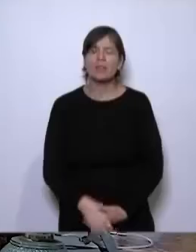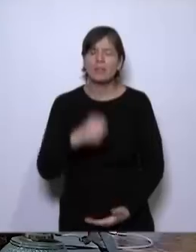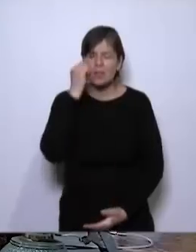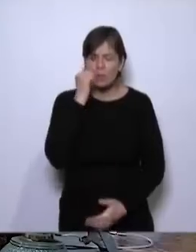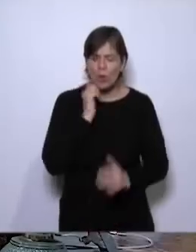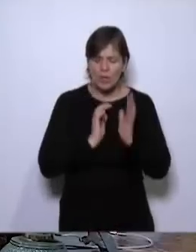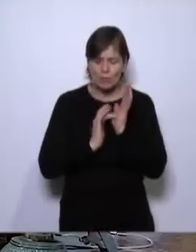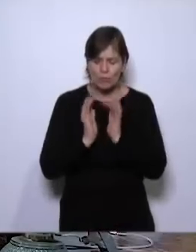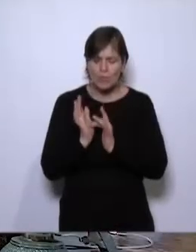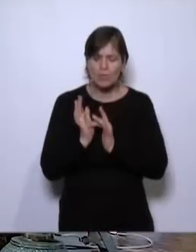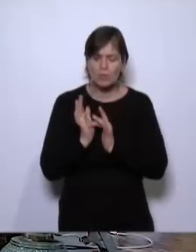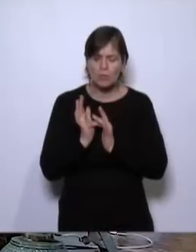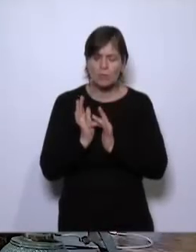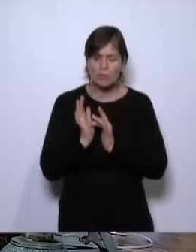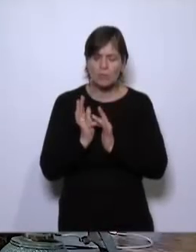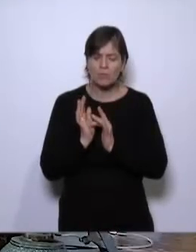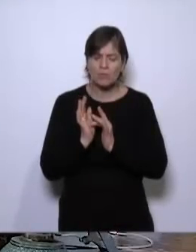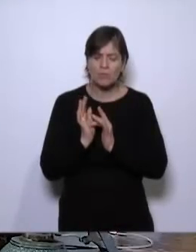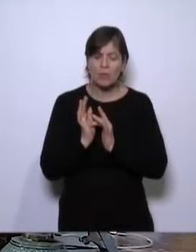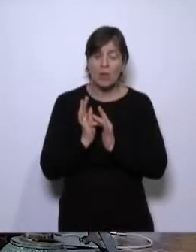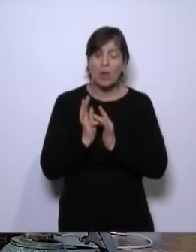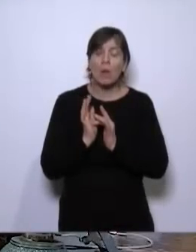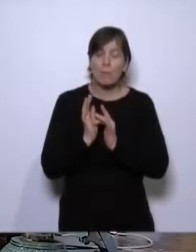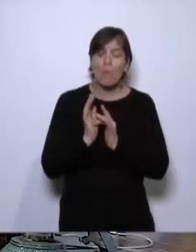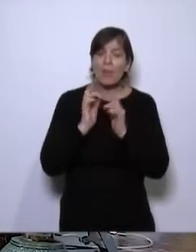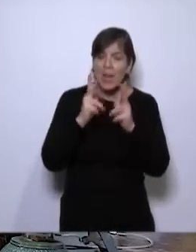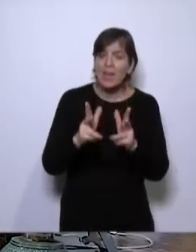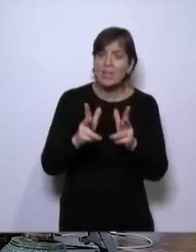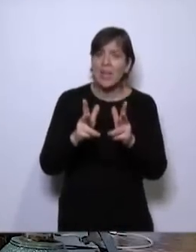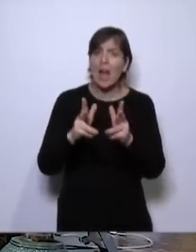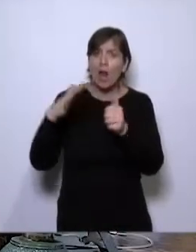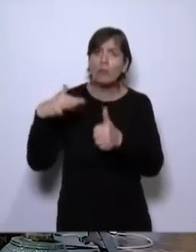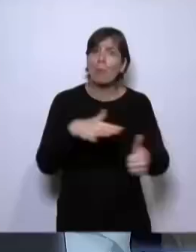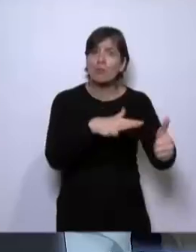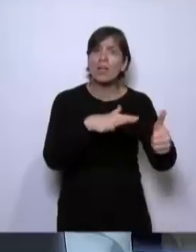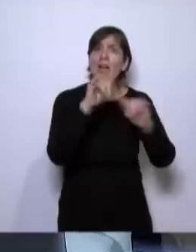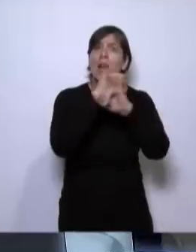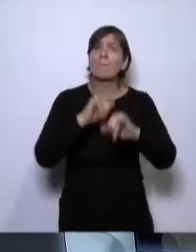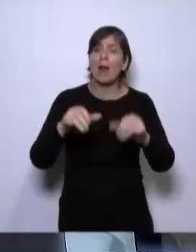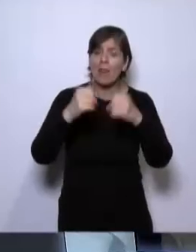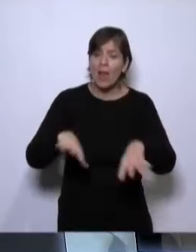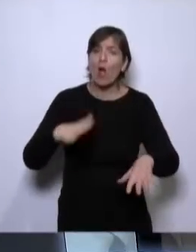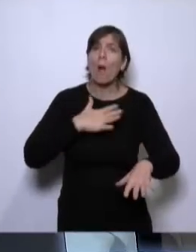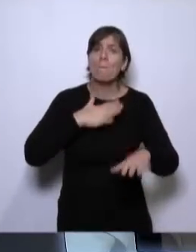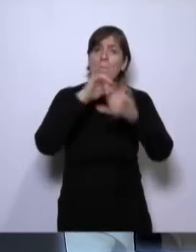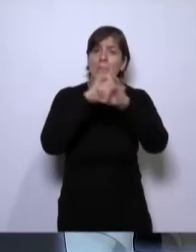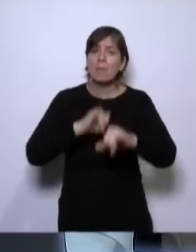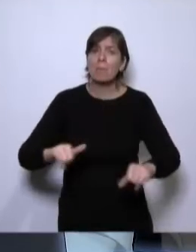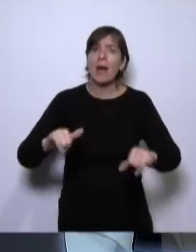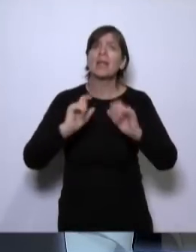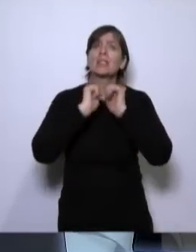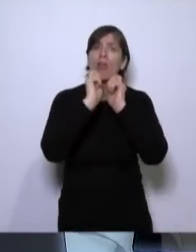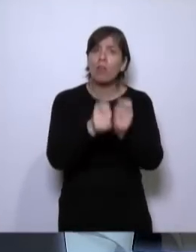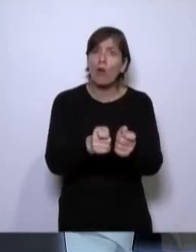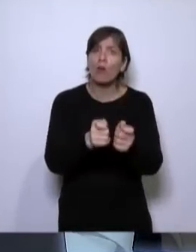Señor Jesucristo, que dijiste a tus apóstoles: la paz les dejo,